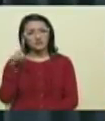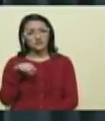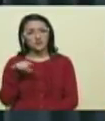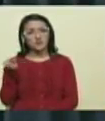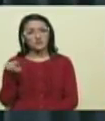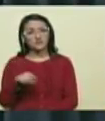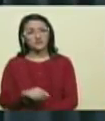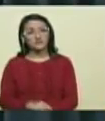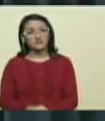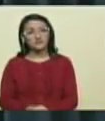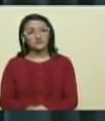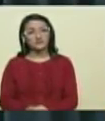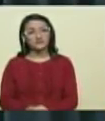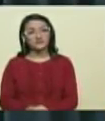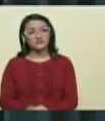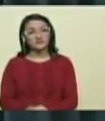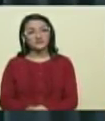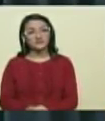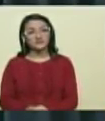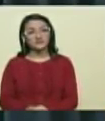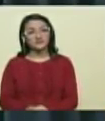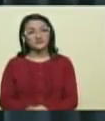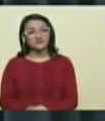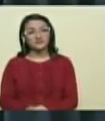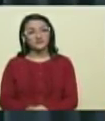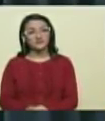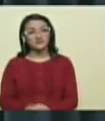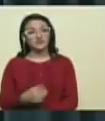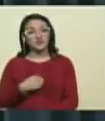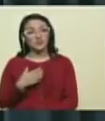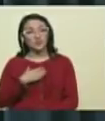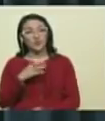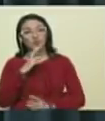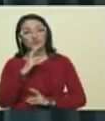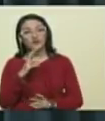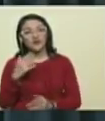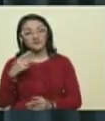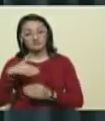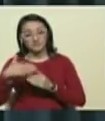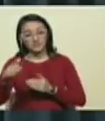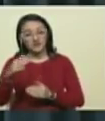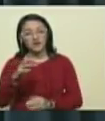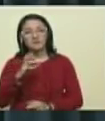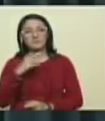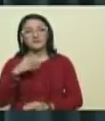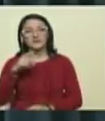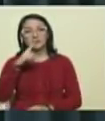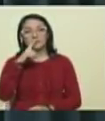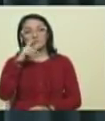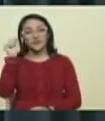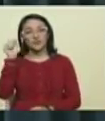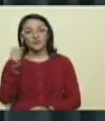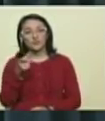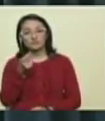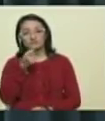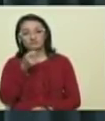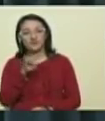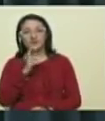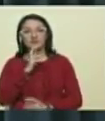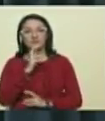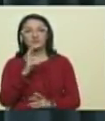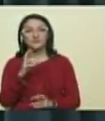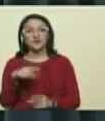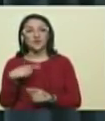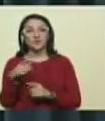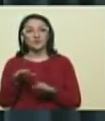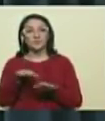no has almorzado, Marco, ¿qué comes, qué adivinas? No puedo contestar. En las próximas horas el presidente Maduro les va a lanzar una bombita acerca de los próximos